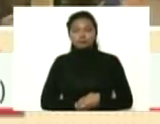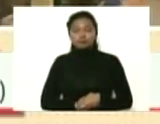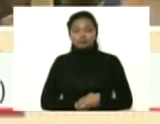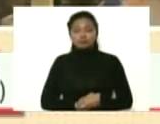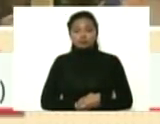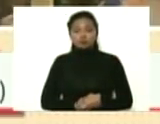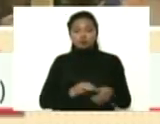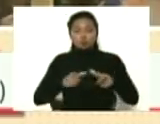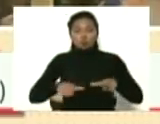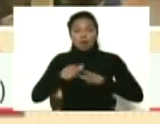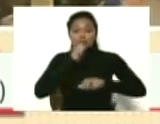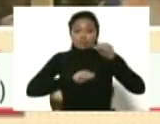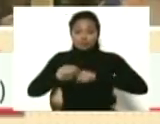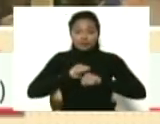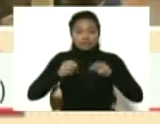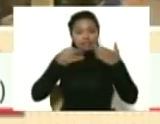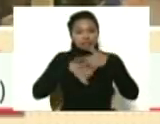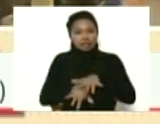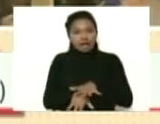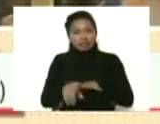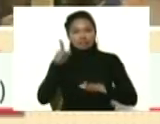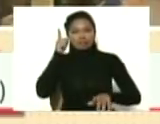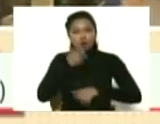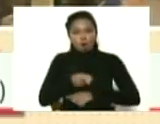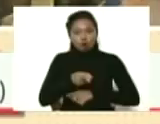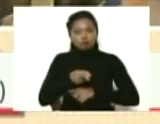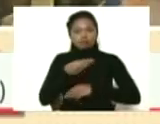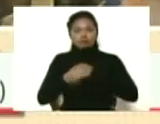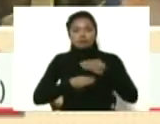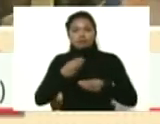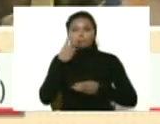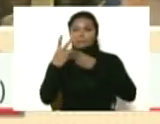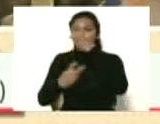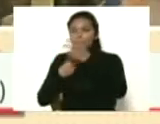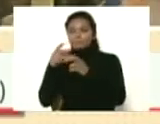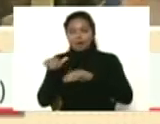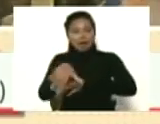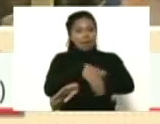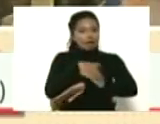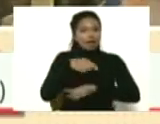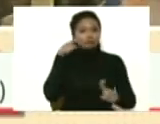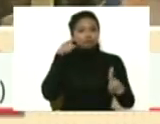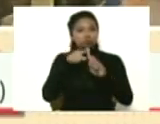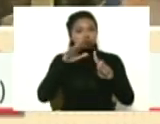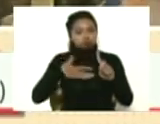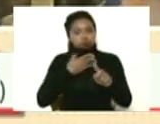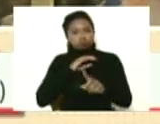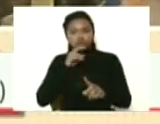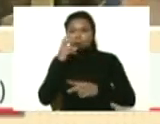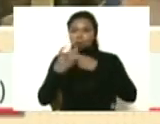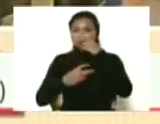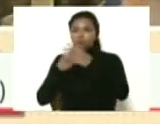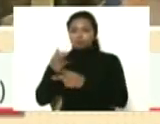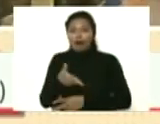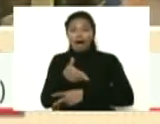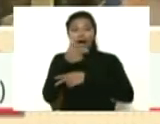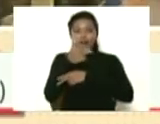unidades populares de defensa debe dársele la orden de operaciones para cumplir su misión de patrullaje